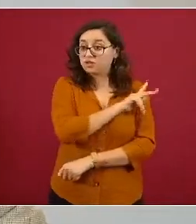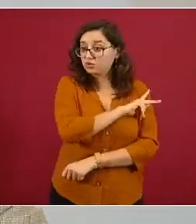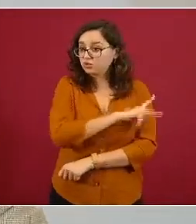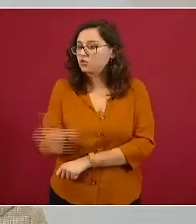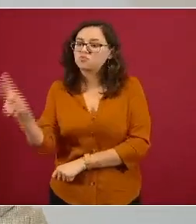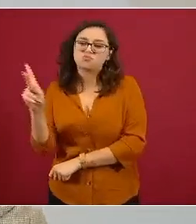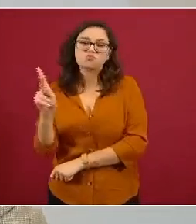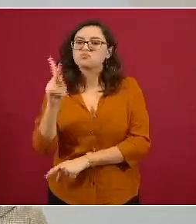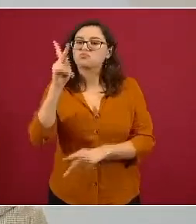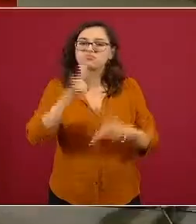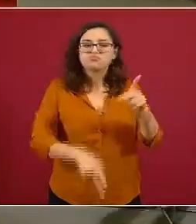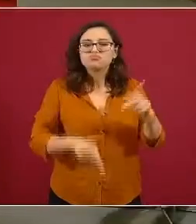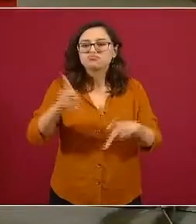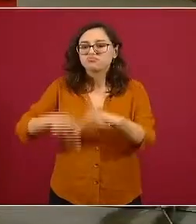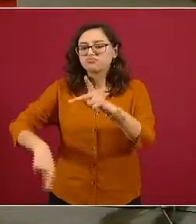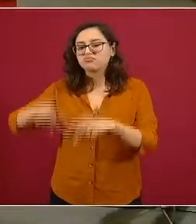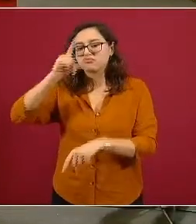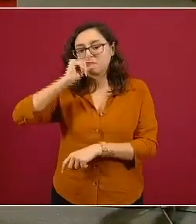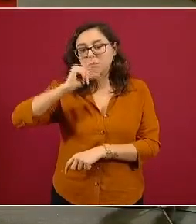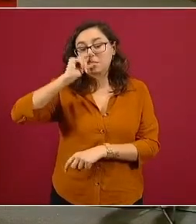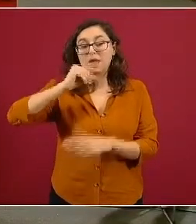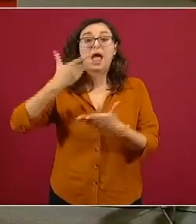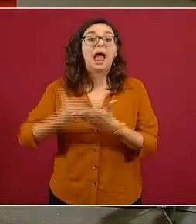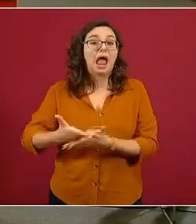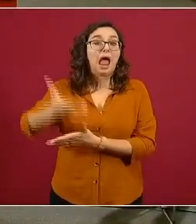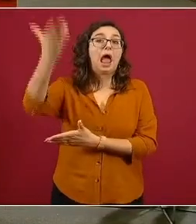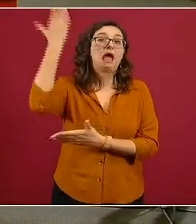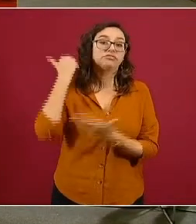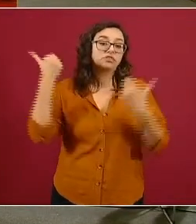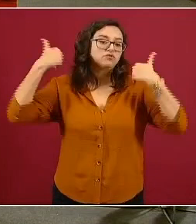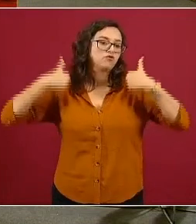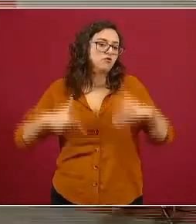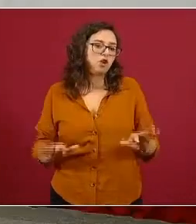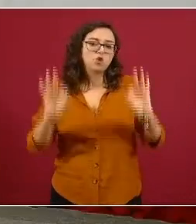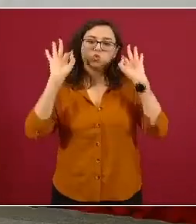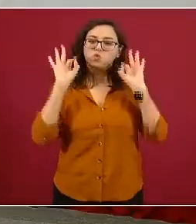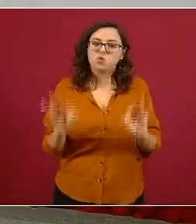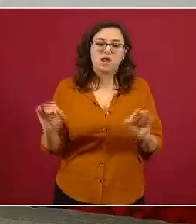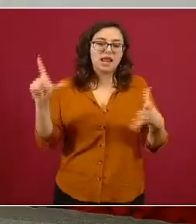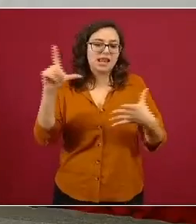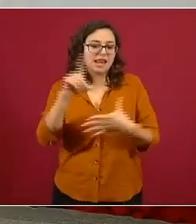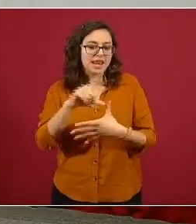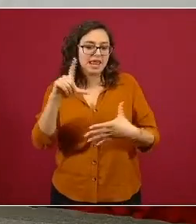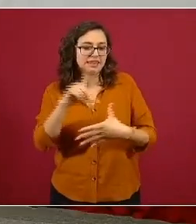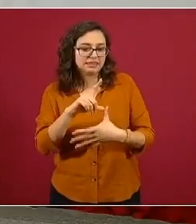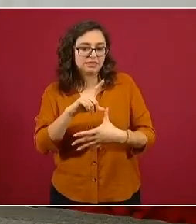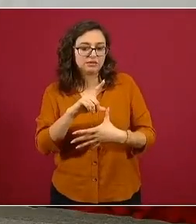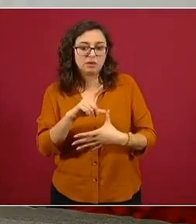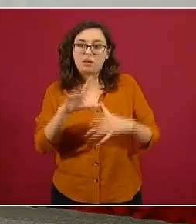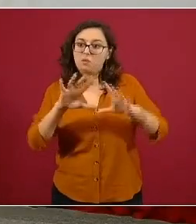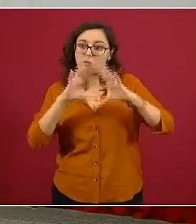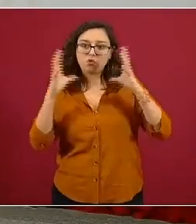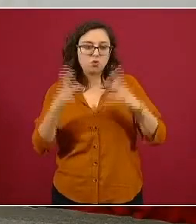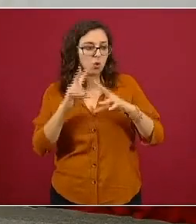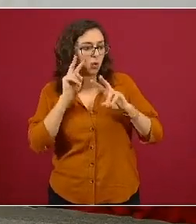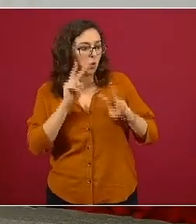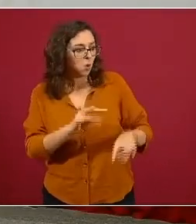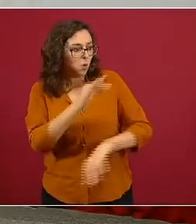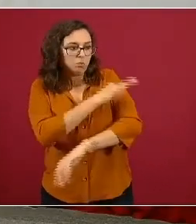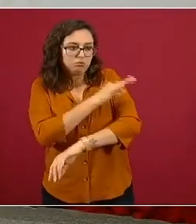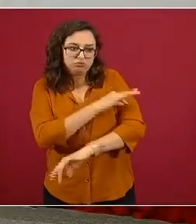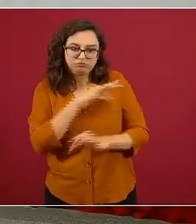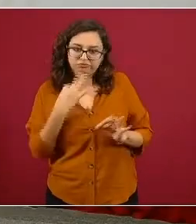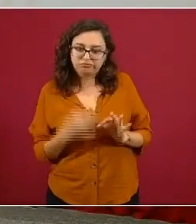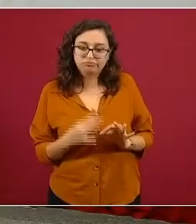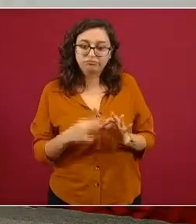vacunal. Nuestro sistema, que fue en algún momento ejemplo para América Latina y posiblemente para el mundo, se ha ido